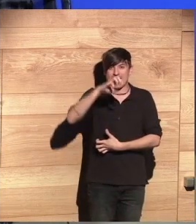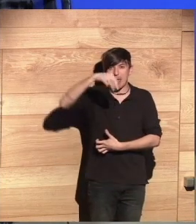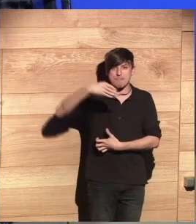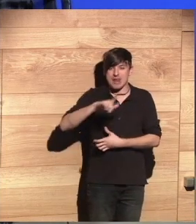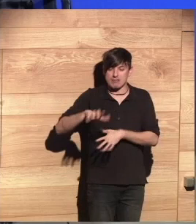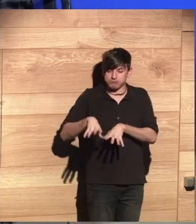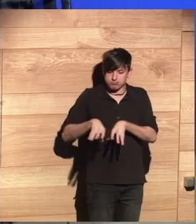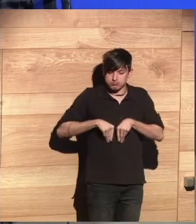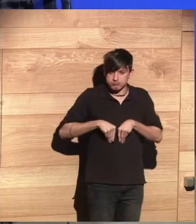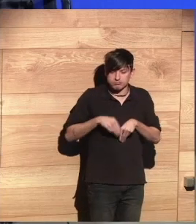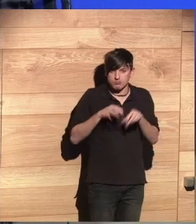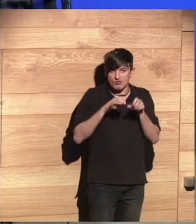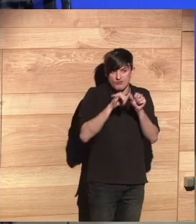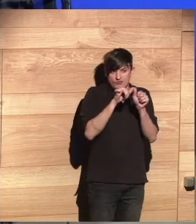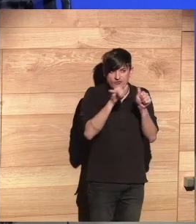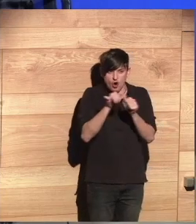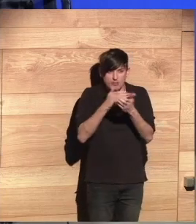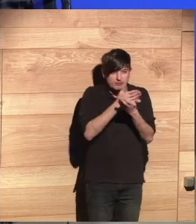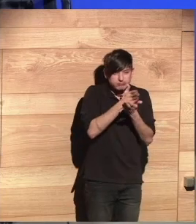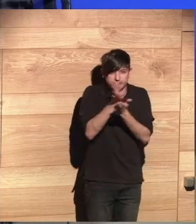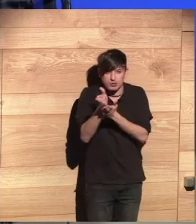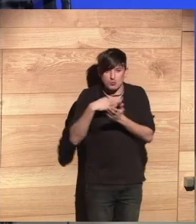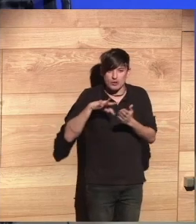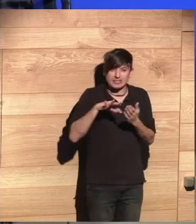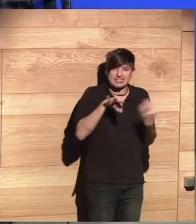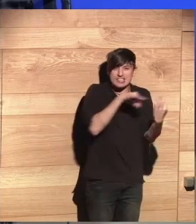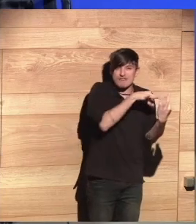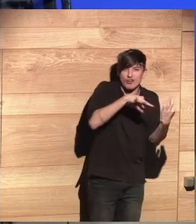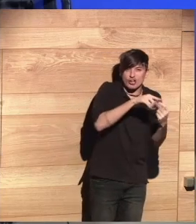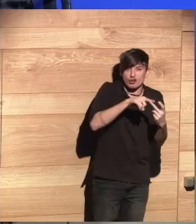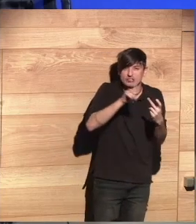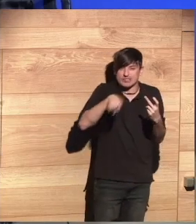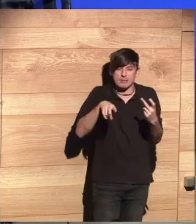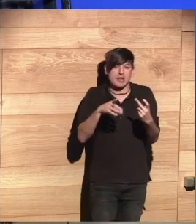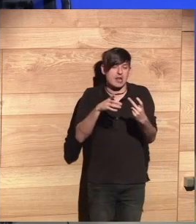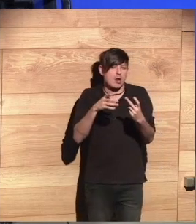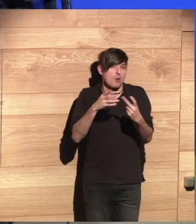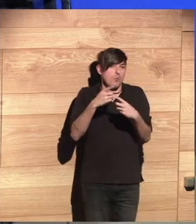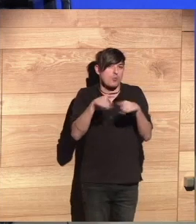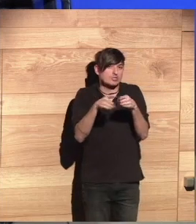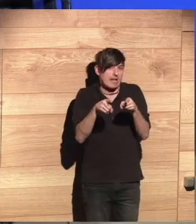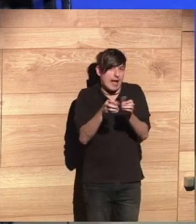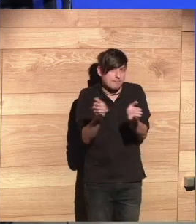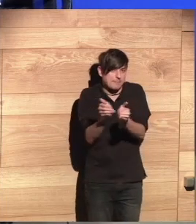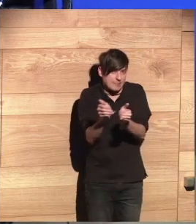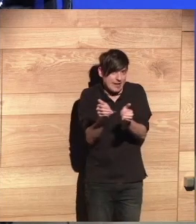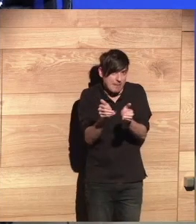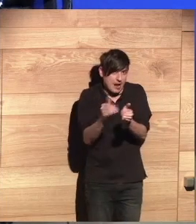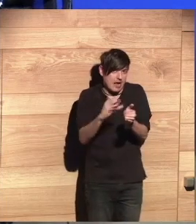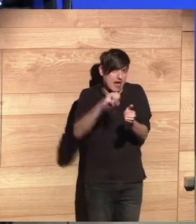adopta formas, pueden tocar repertorio sinfónico, pero hacer música de cámara a la máxima calidad, y sobre todo porque tienen